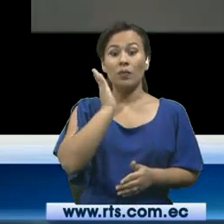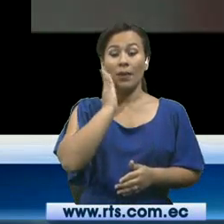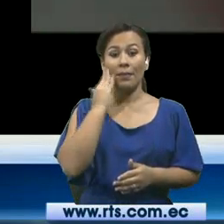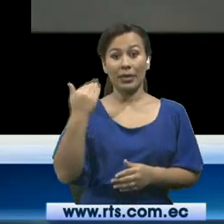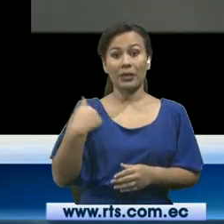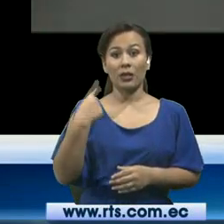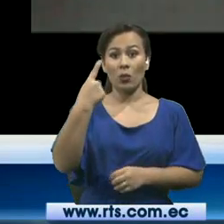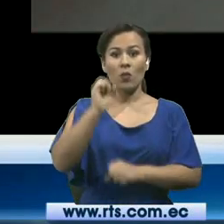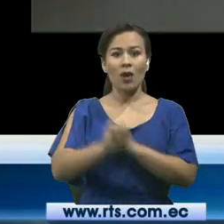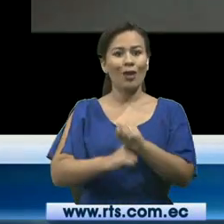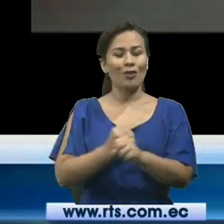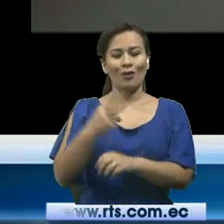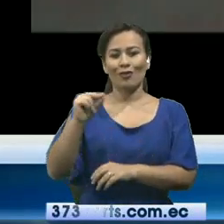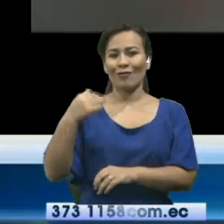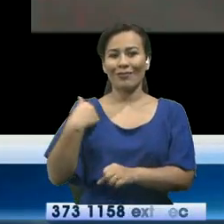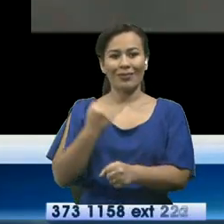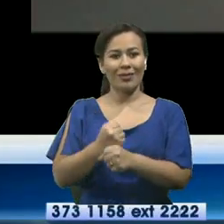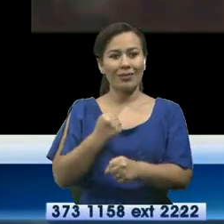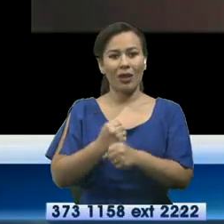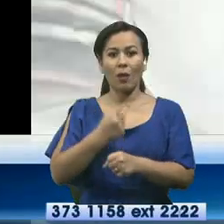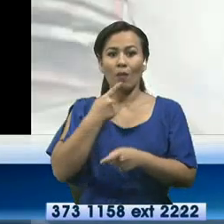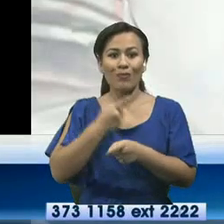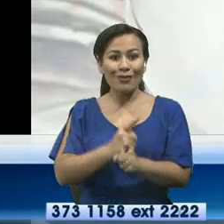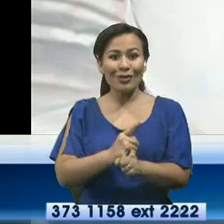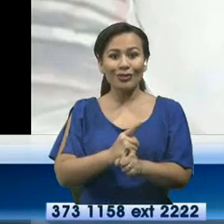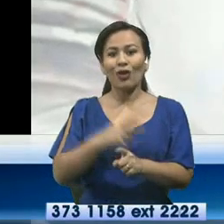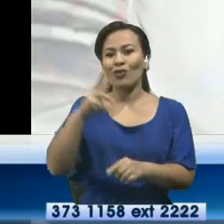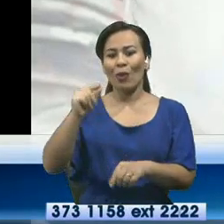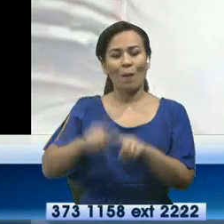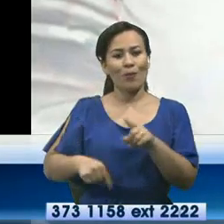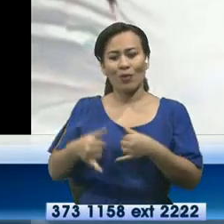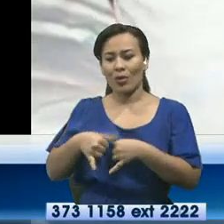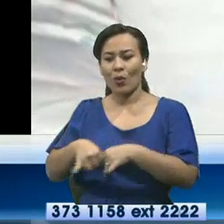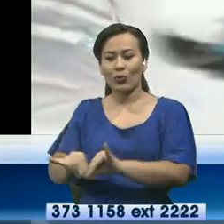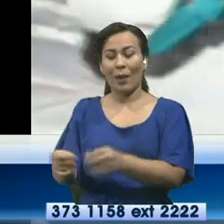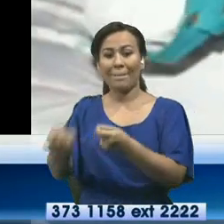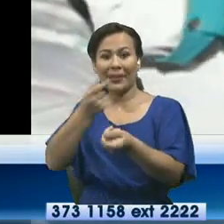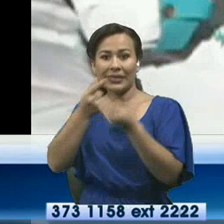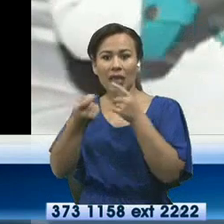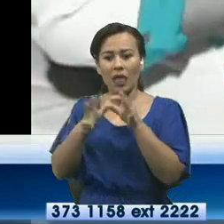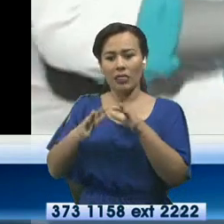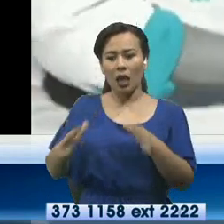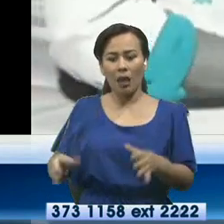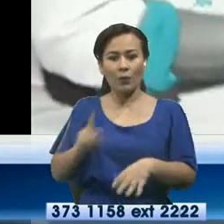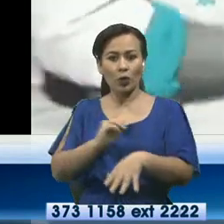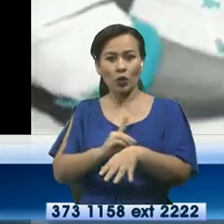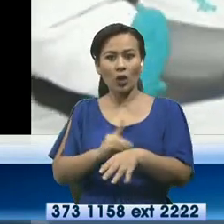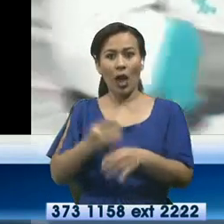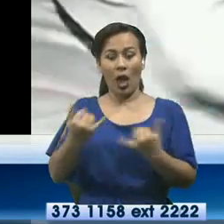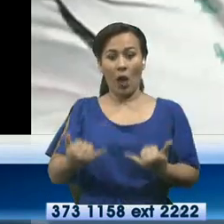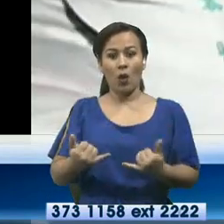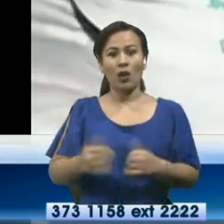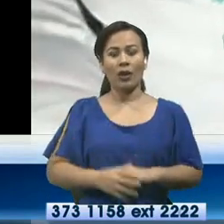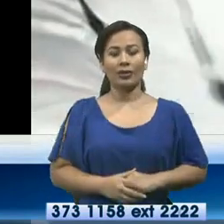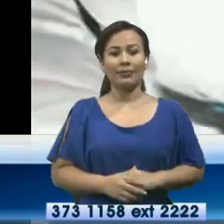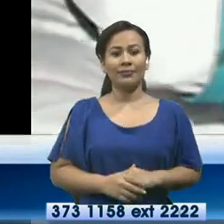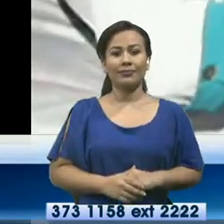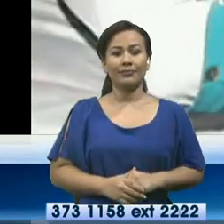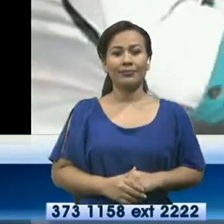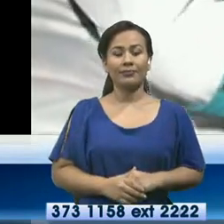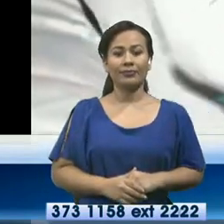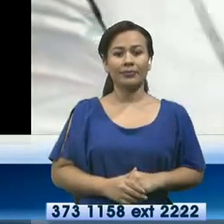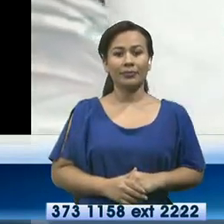1 año sin trabajar y no ha podido por ello continuar el tratamiento. Solamente me falta ahorita para cerrar,